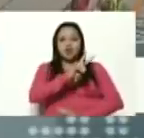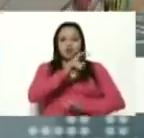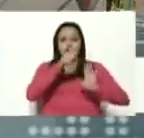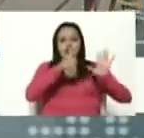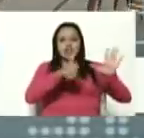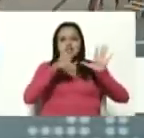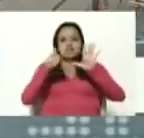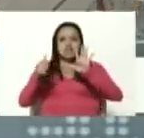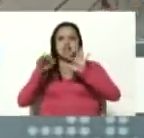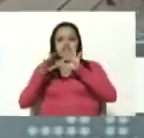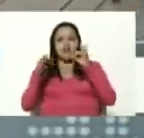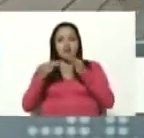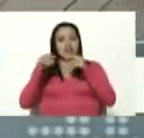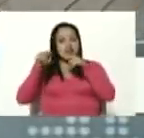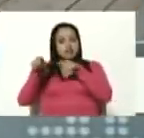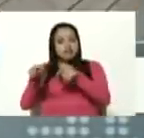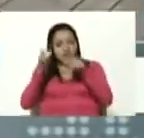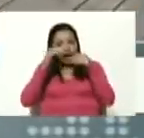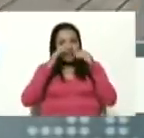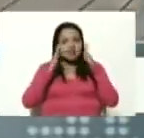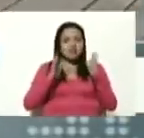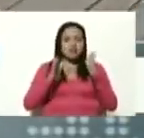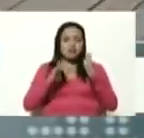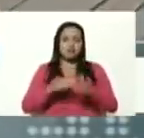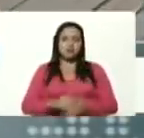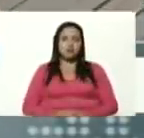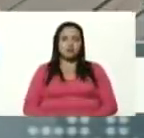3.267 familias que atiende,